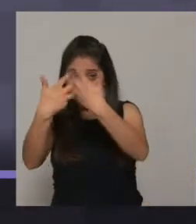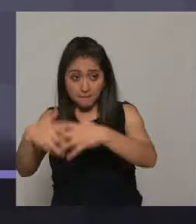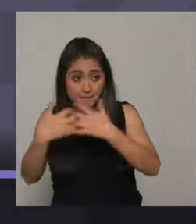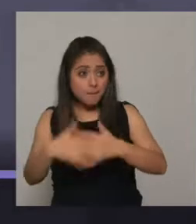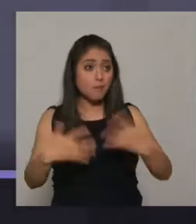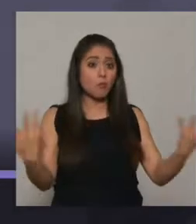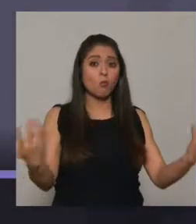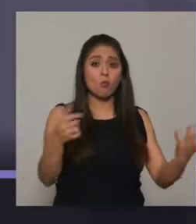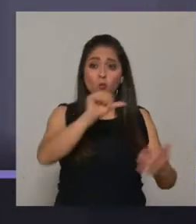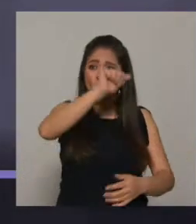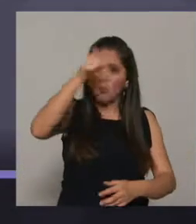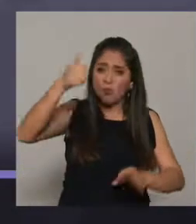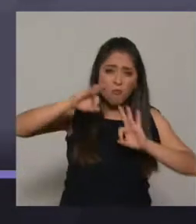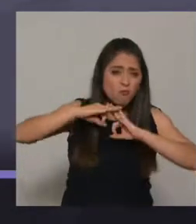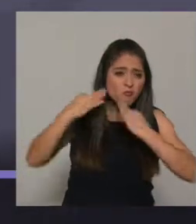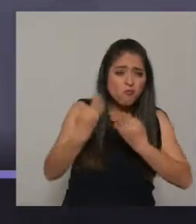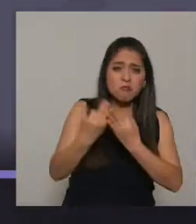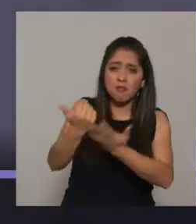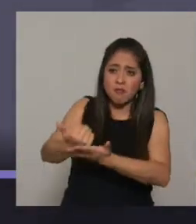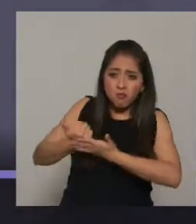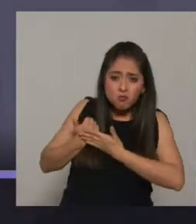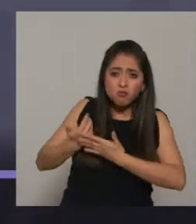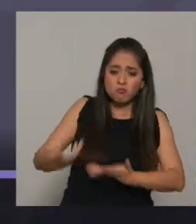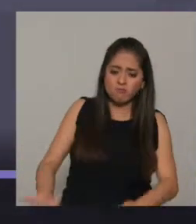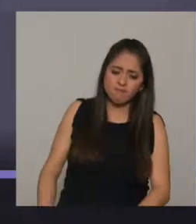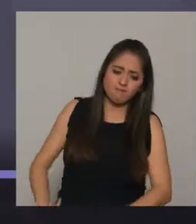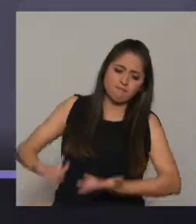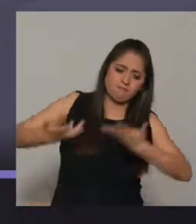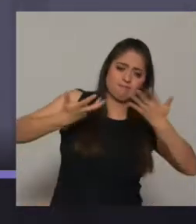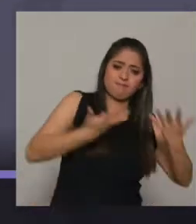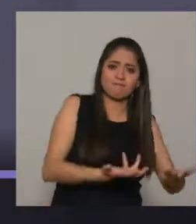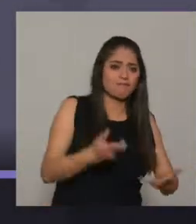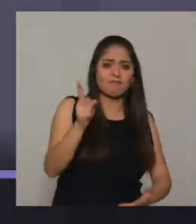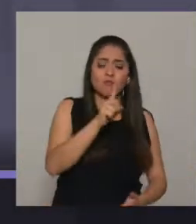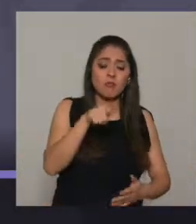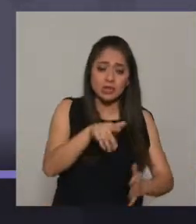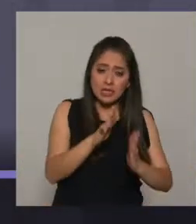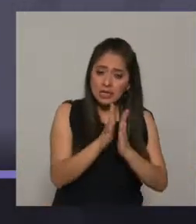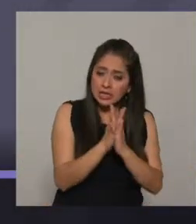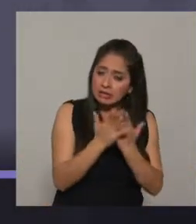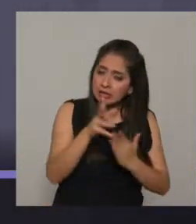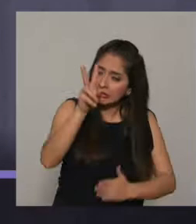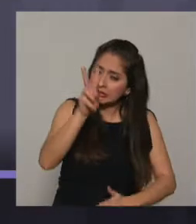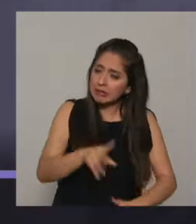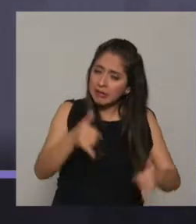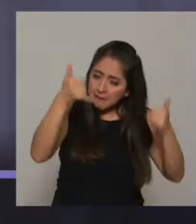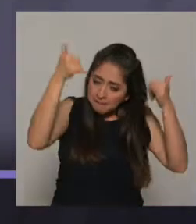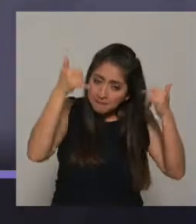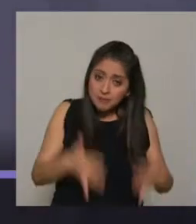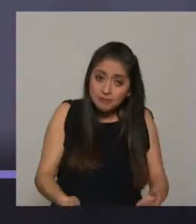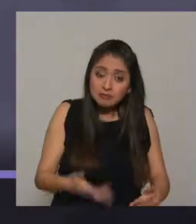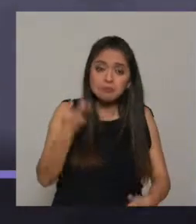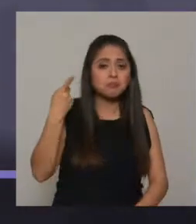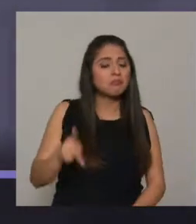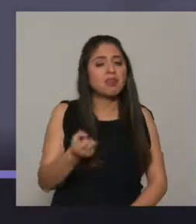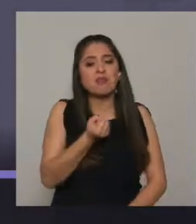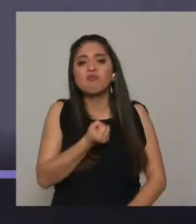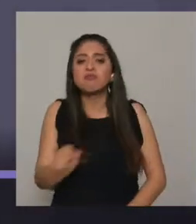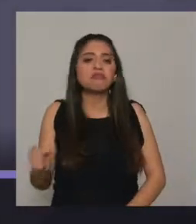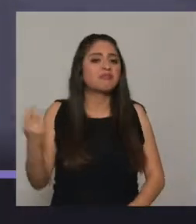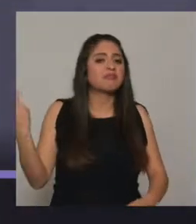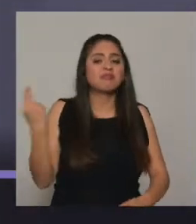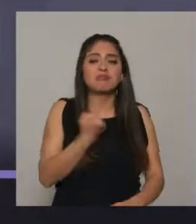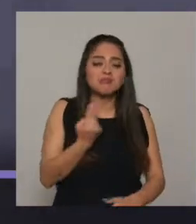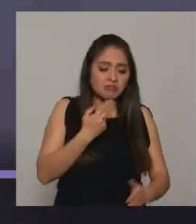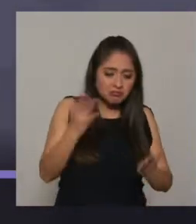de meter montacargas y estas cosas. Son libros muy pesados, pero no hay manera de hacerlo manual por el